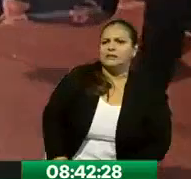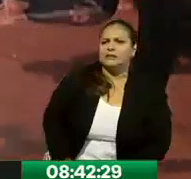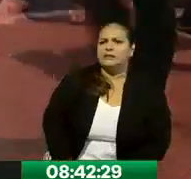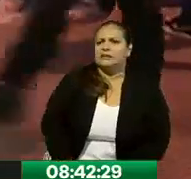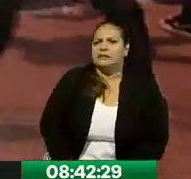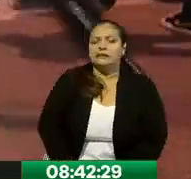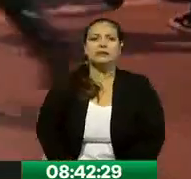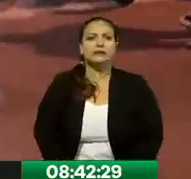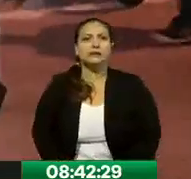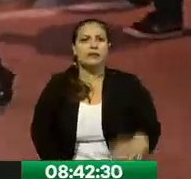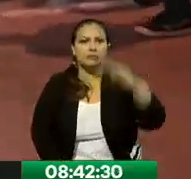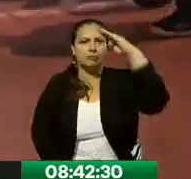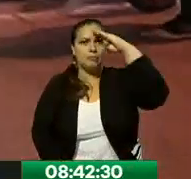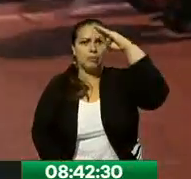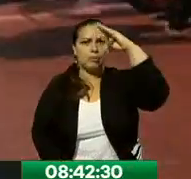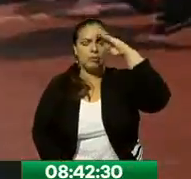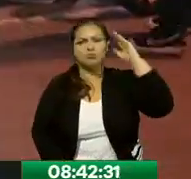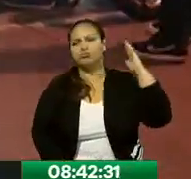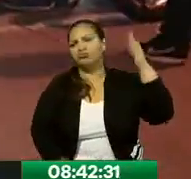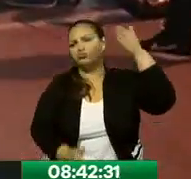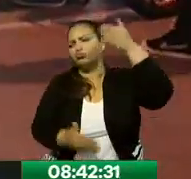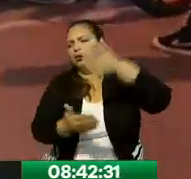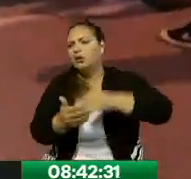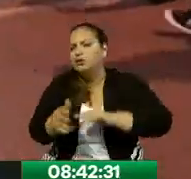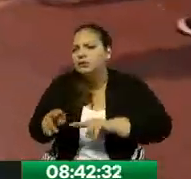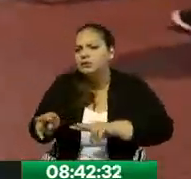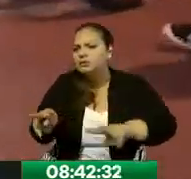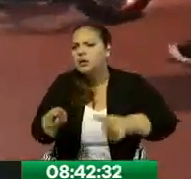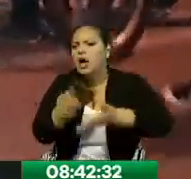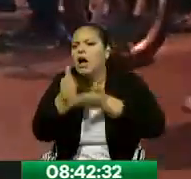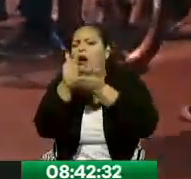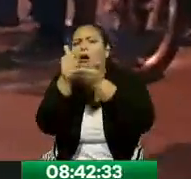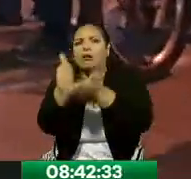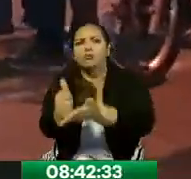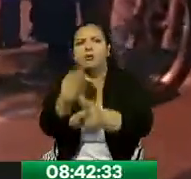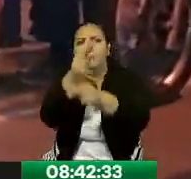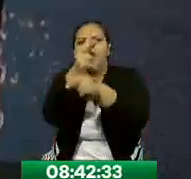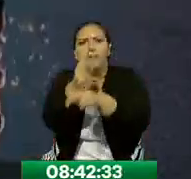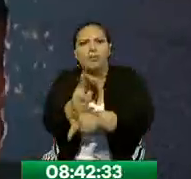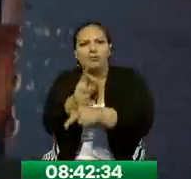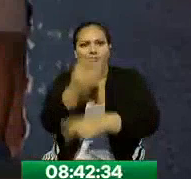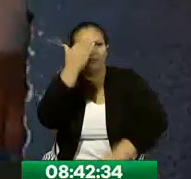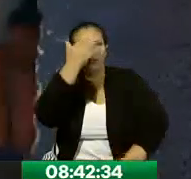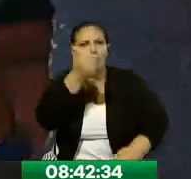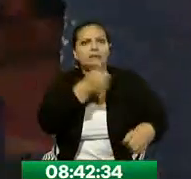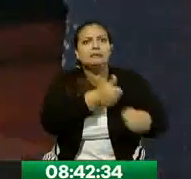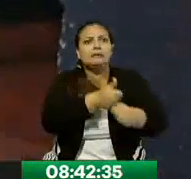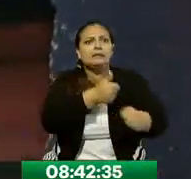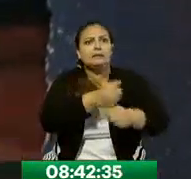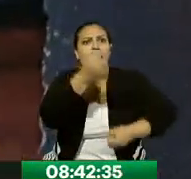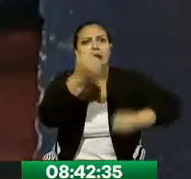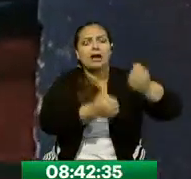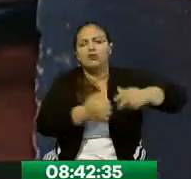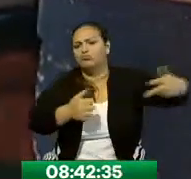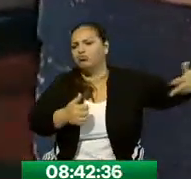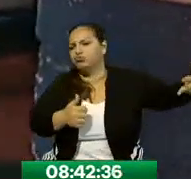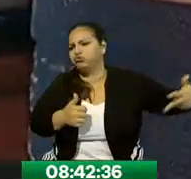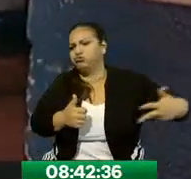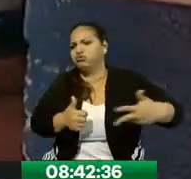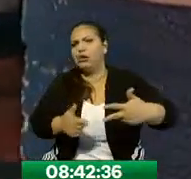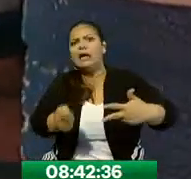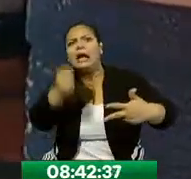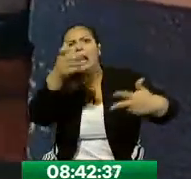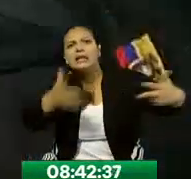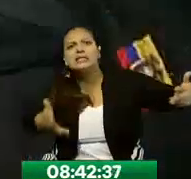acudieron al sitio logrando formar un cordón de seguridad a su alrededor hasta que los paramédicos atendieron al